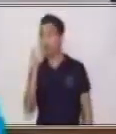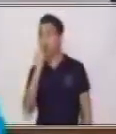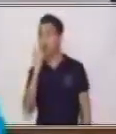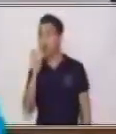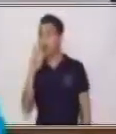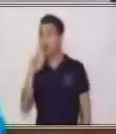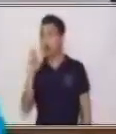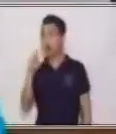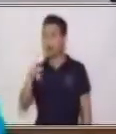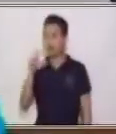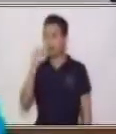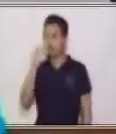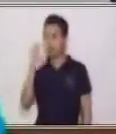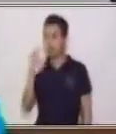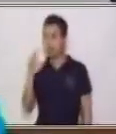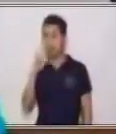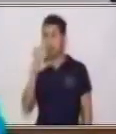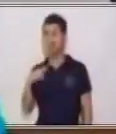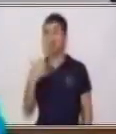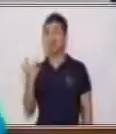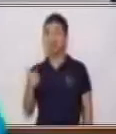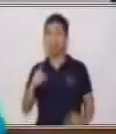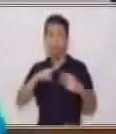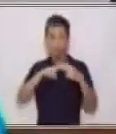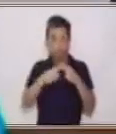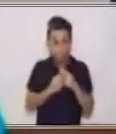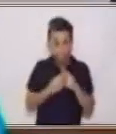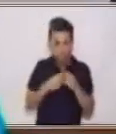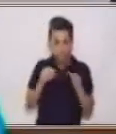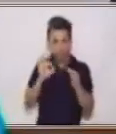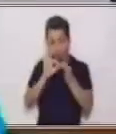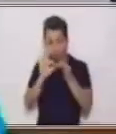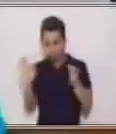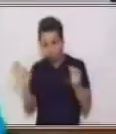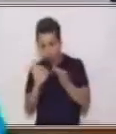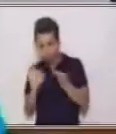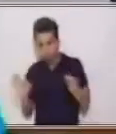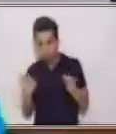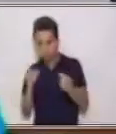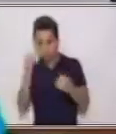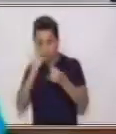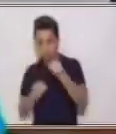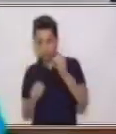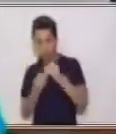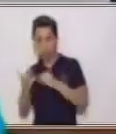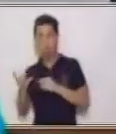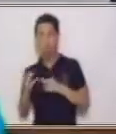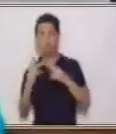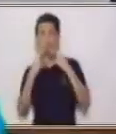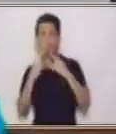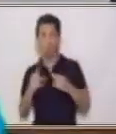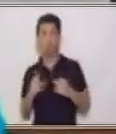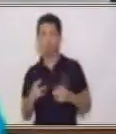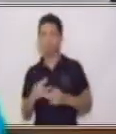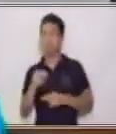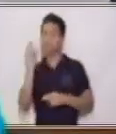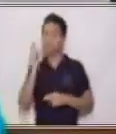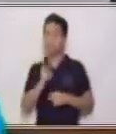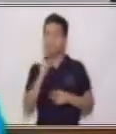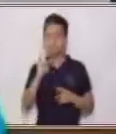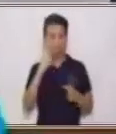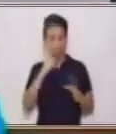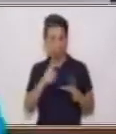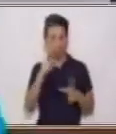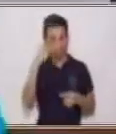dicho, inicio, nudo y desenlace. Claro, no todo es una historia, pero sí en la mayor parte debe de tenerlo, así